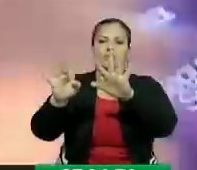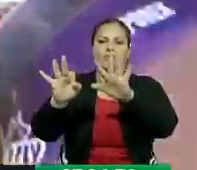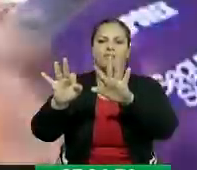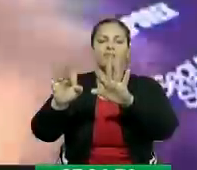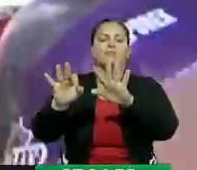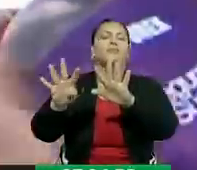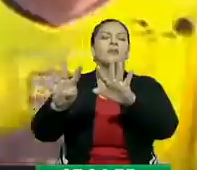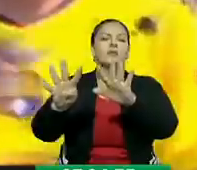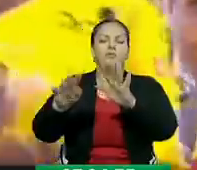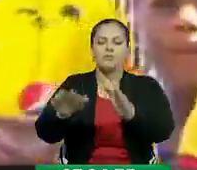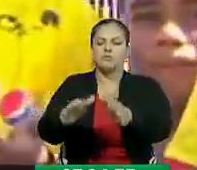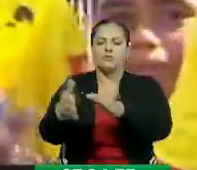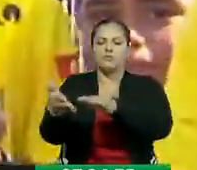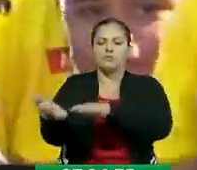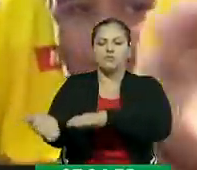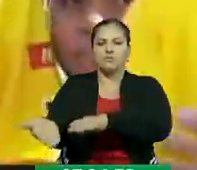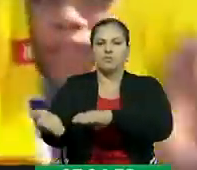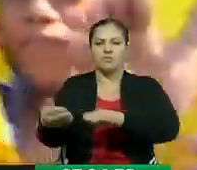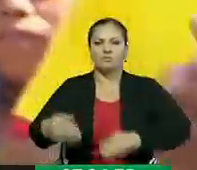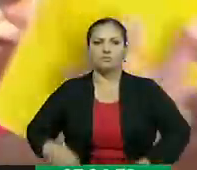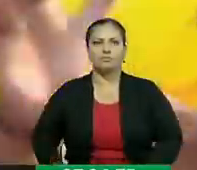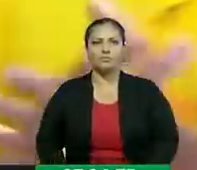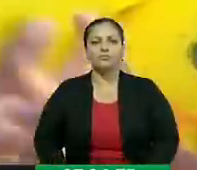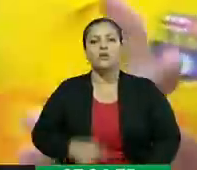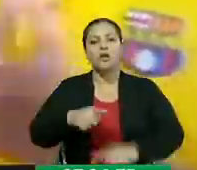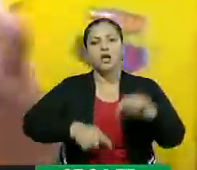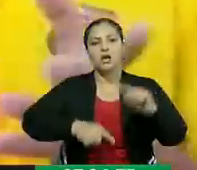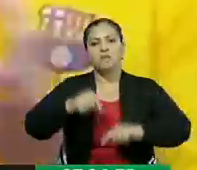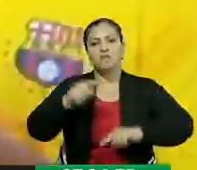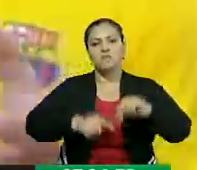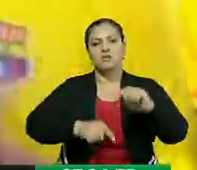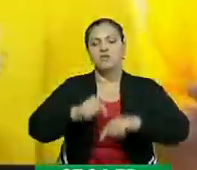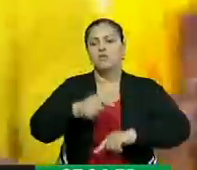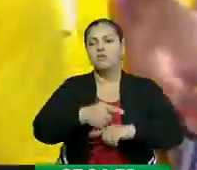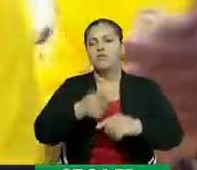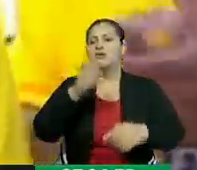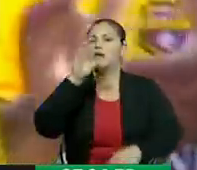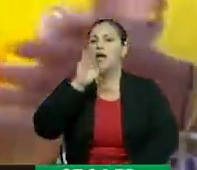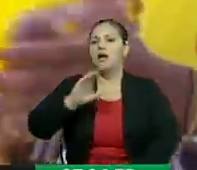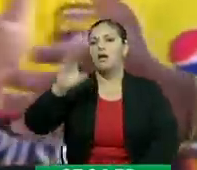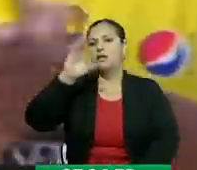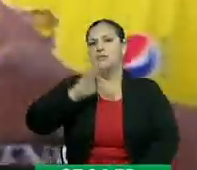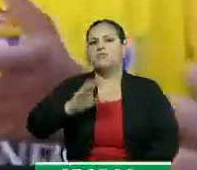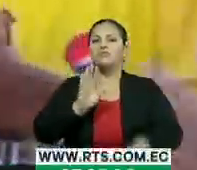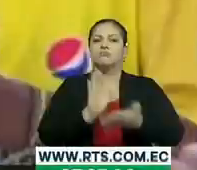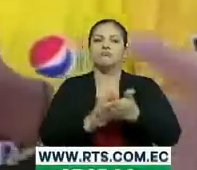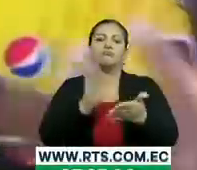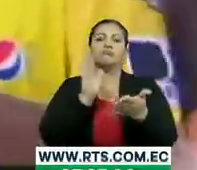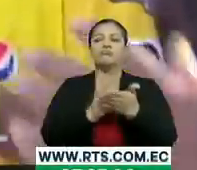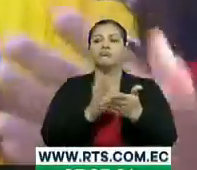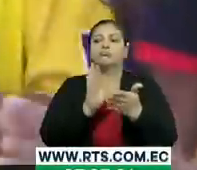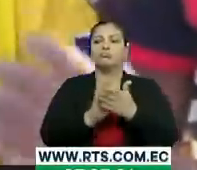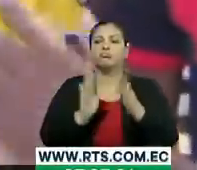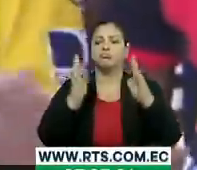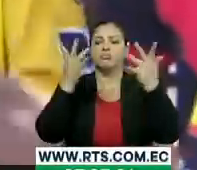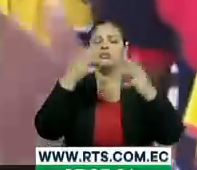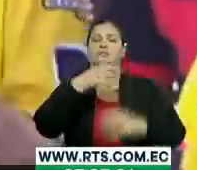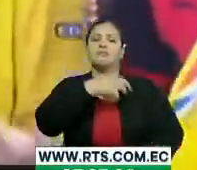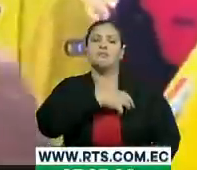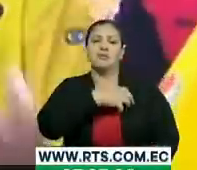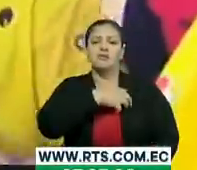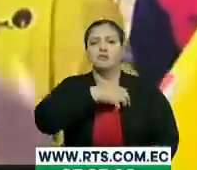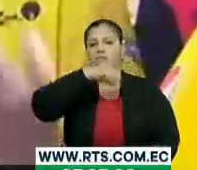vida, al bar se lo sigo porque yo lo quiero, siempre a todos lados, al bar se lo